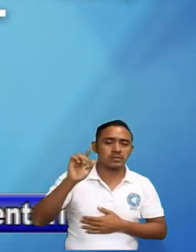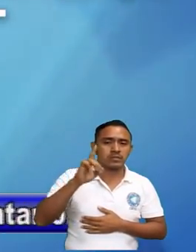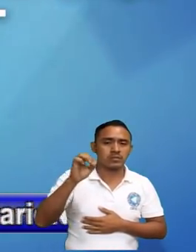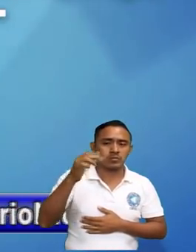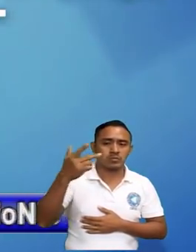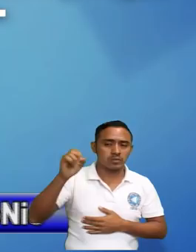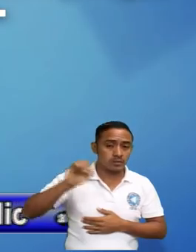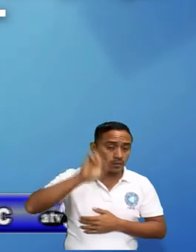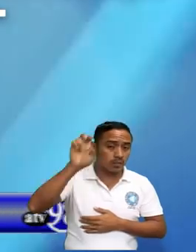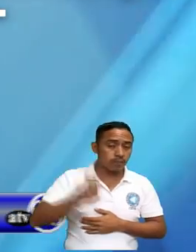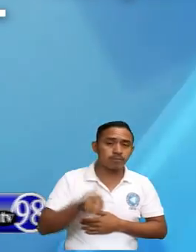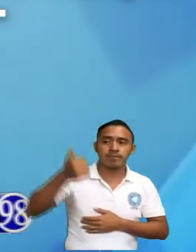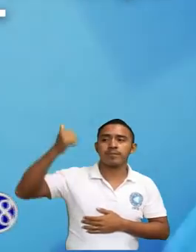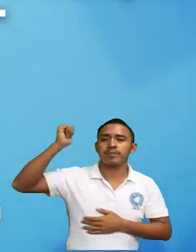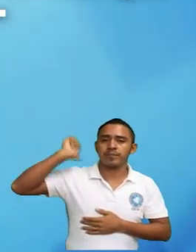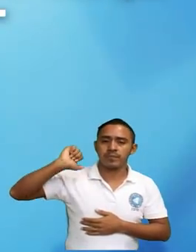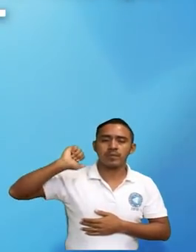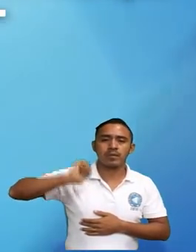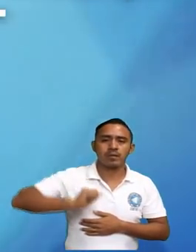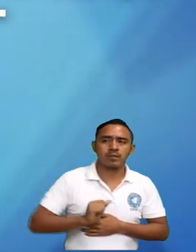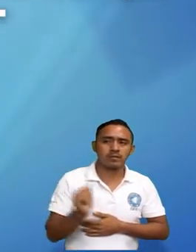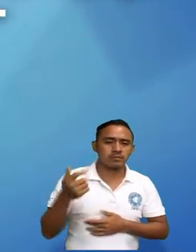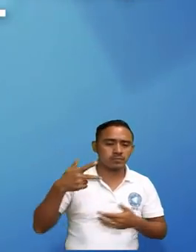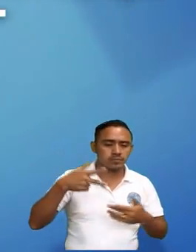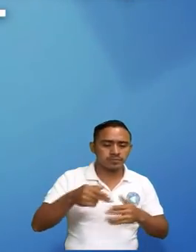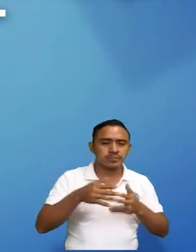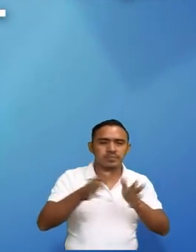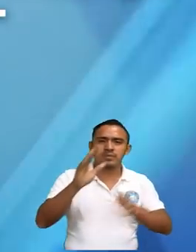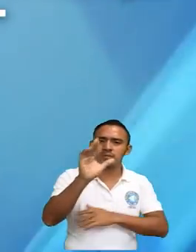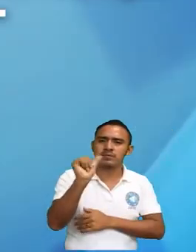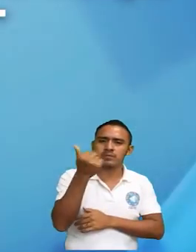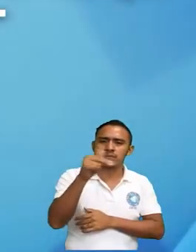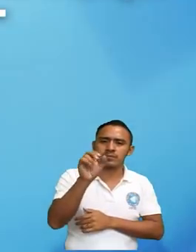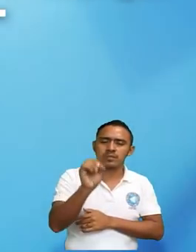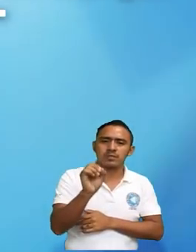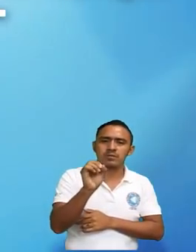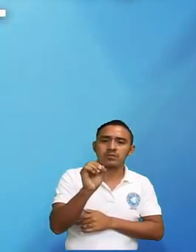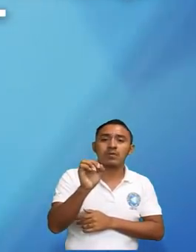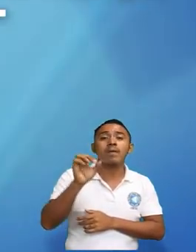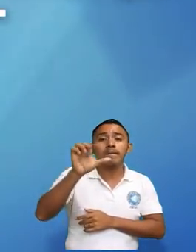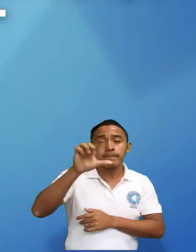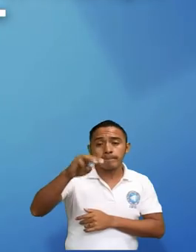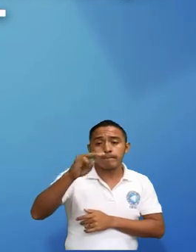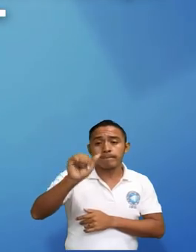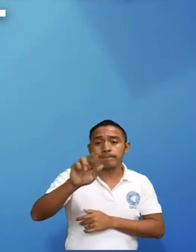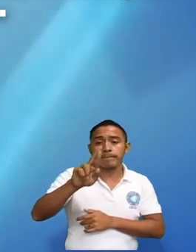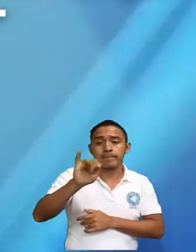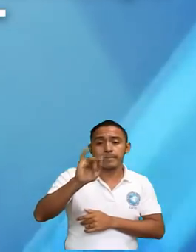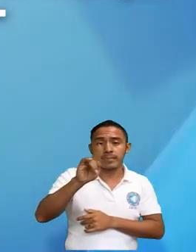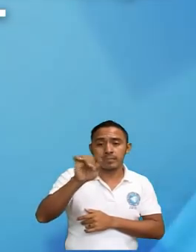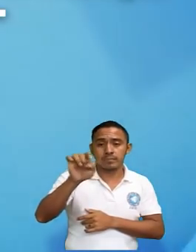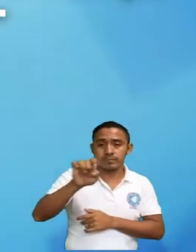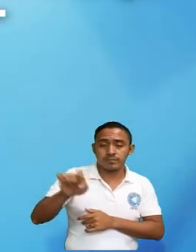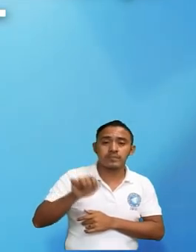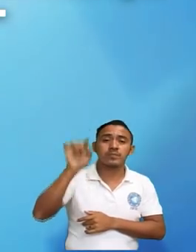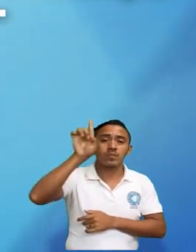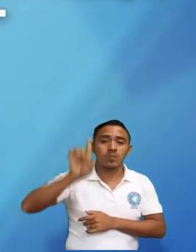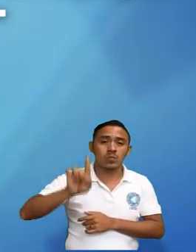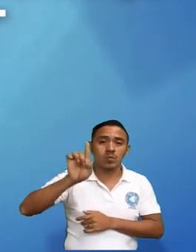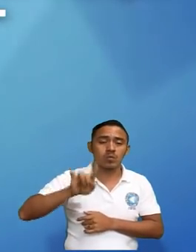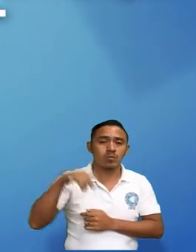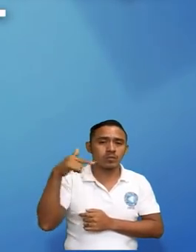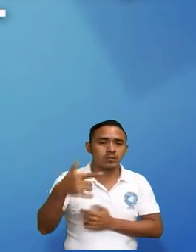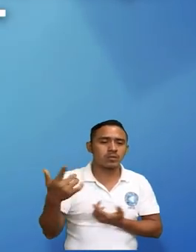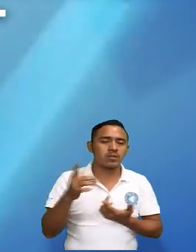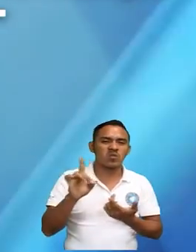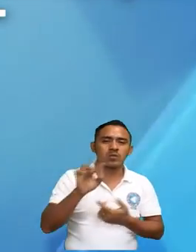5.333.180 córdobas. Y ayer estuvimos en el Caño Las Martínez, o Los Martínez, sector 1, del